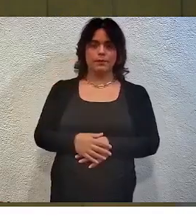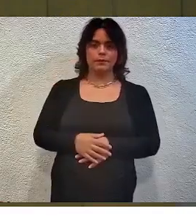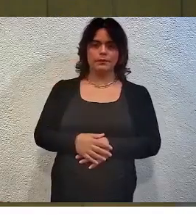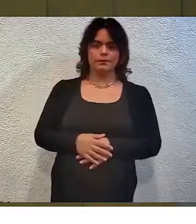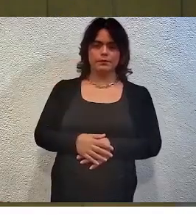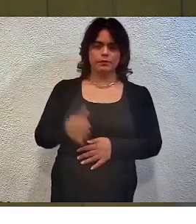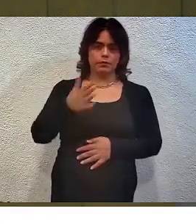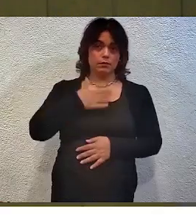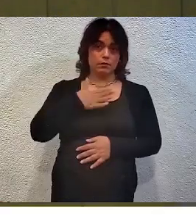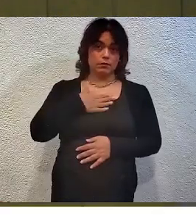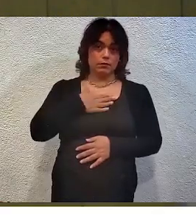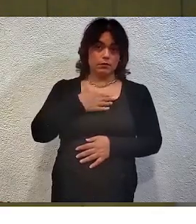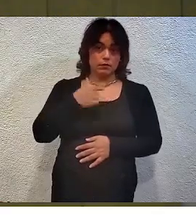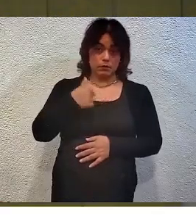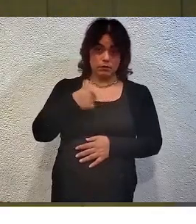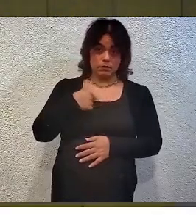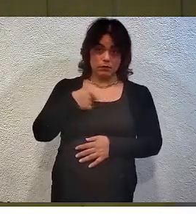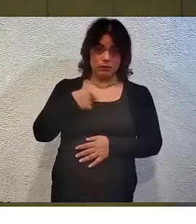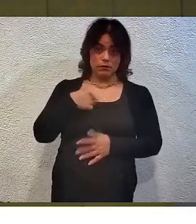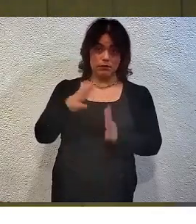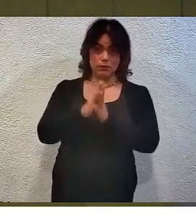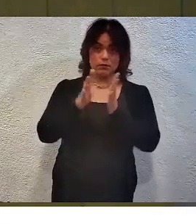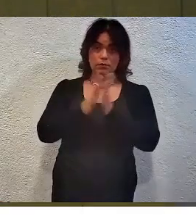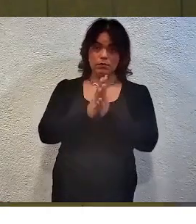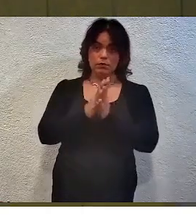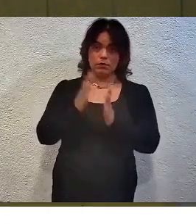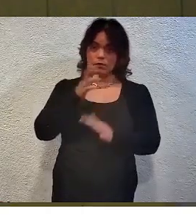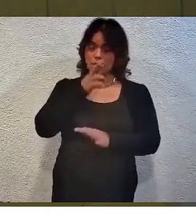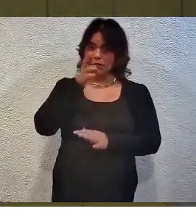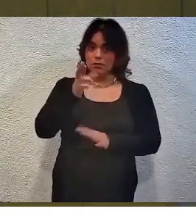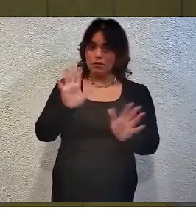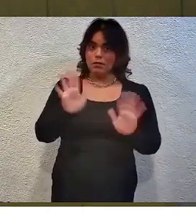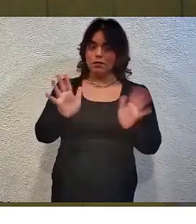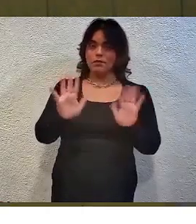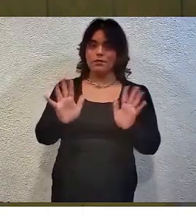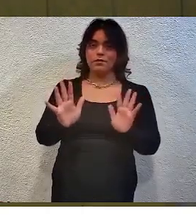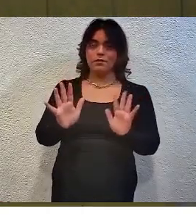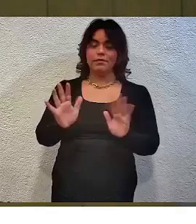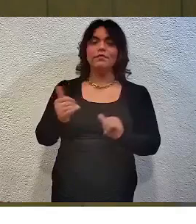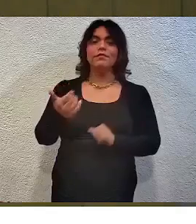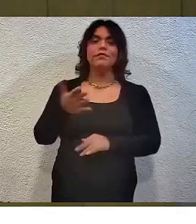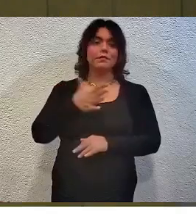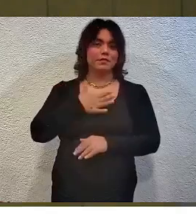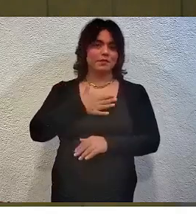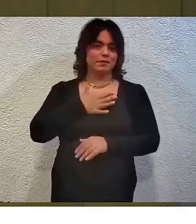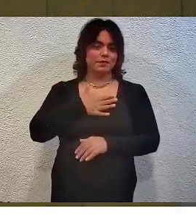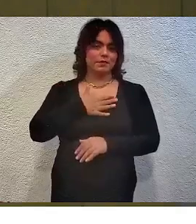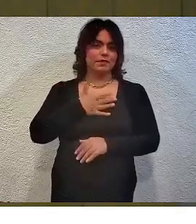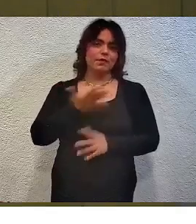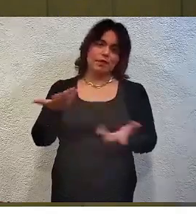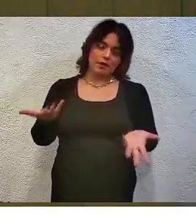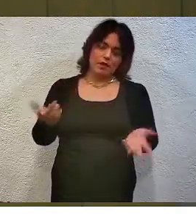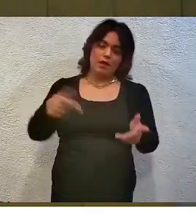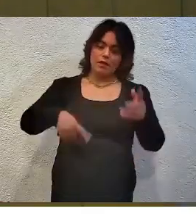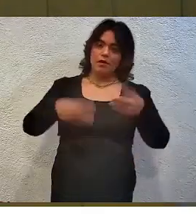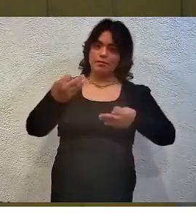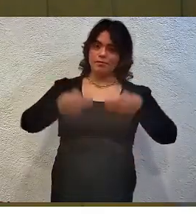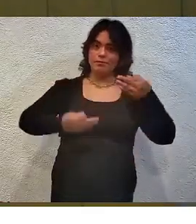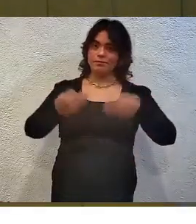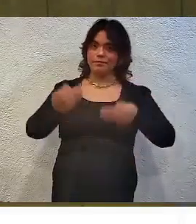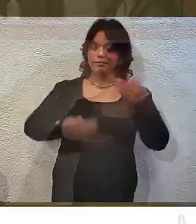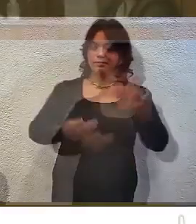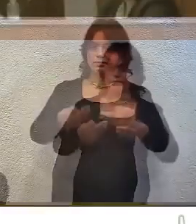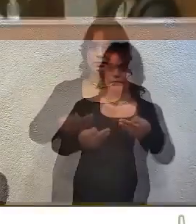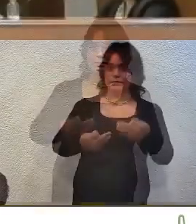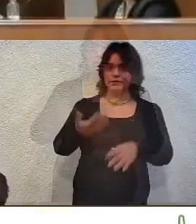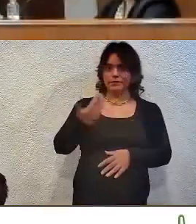puedo participar en su deliberación y resolución al tratarse de un expediente en el que este tribunal es parte y la suscrita es